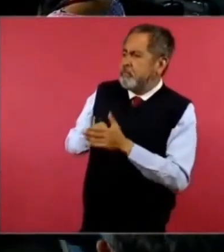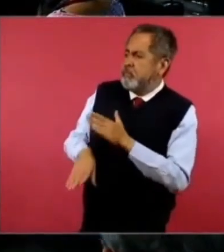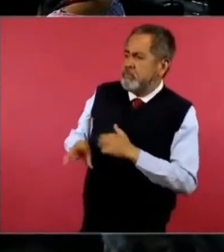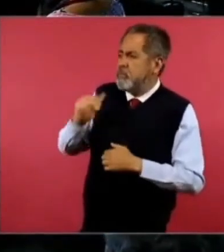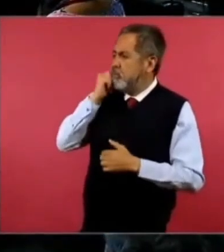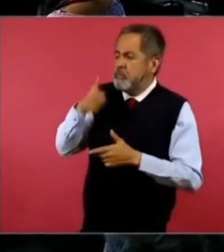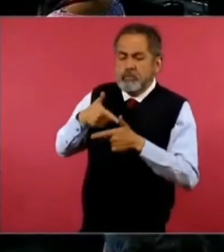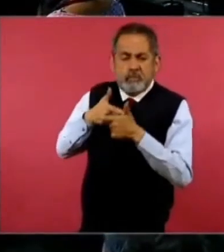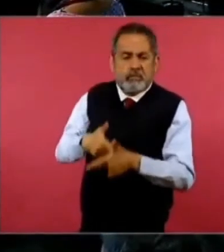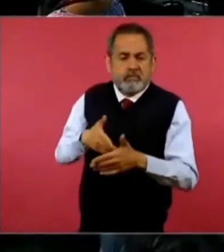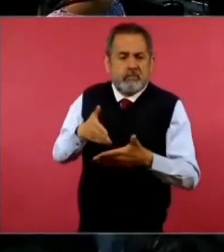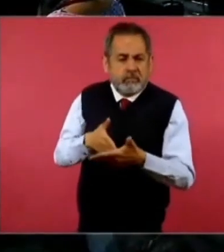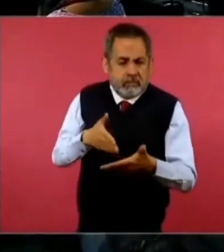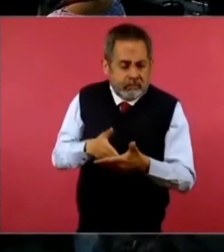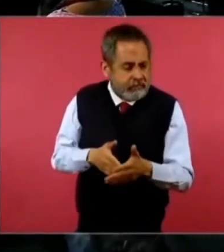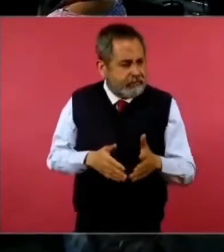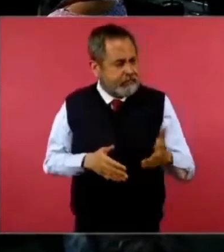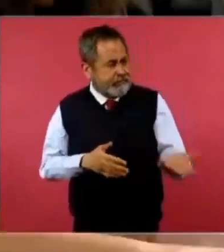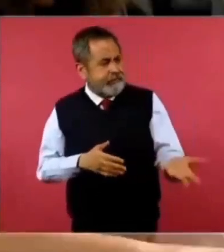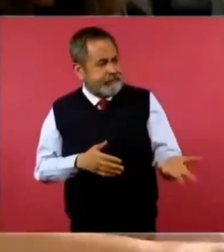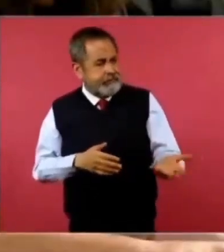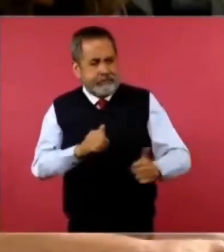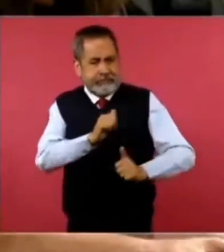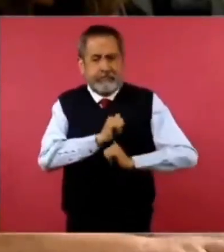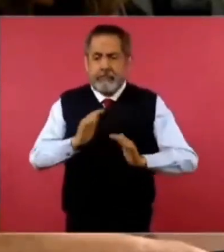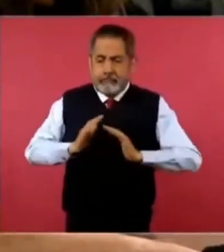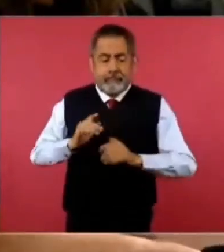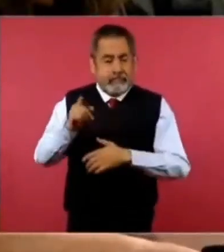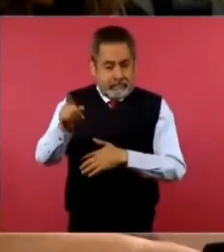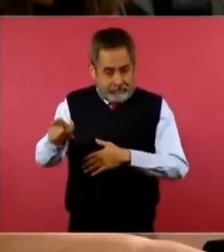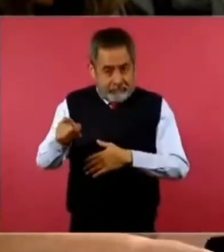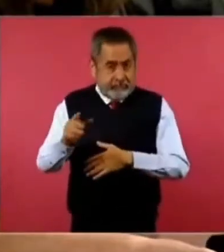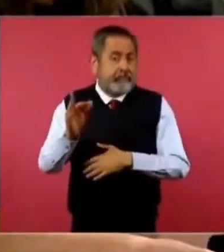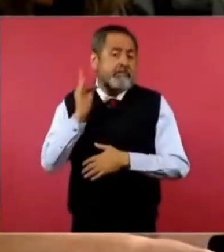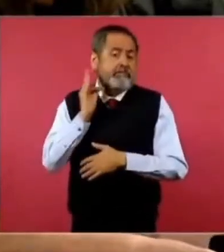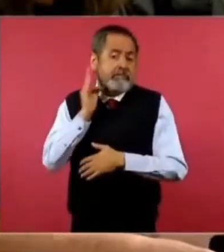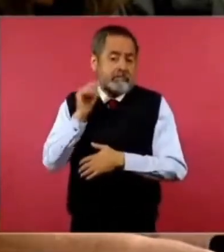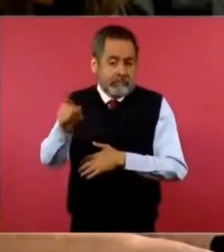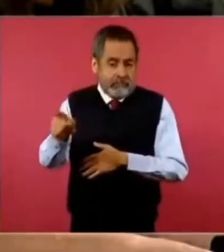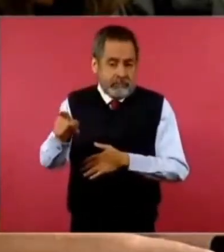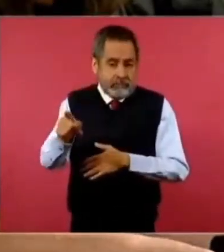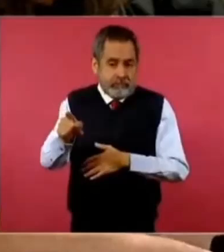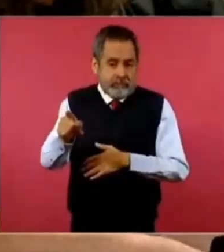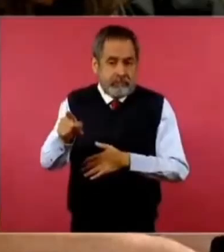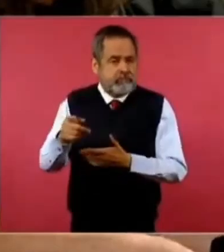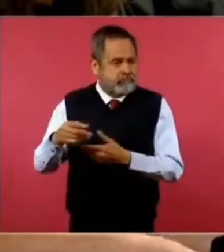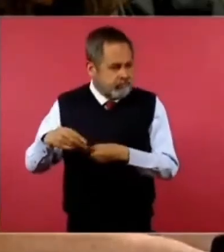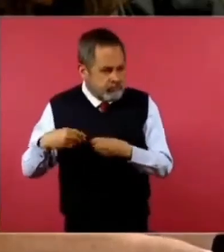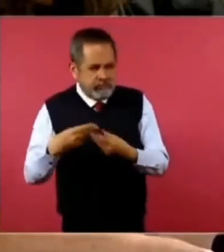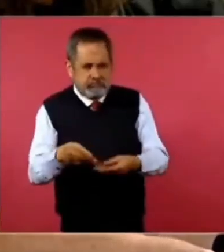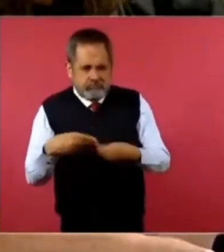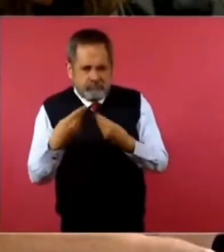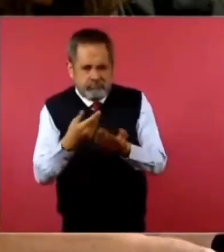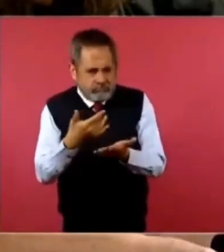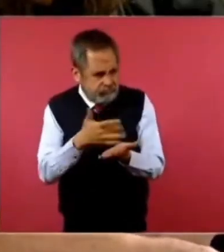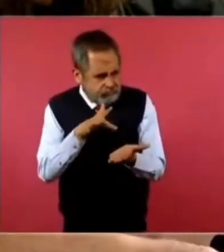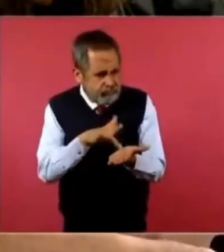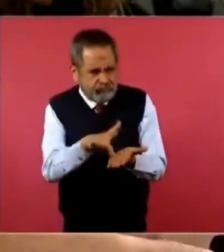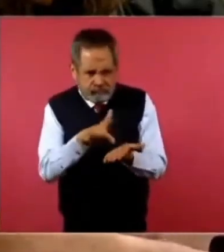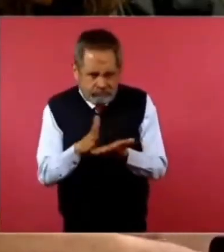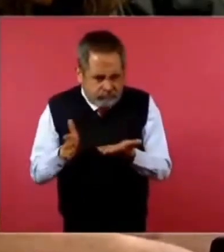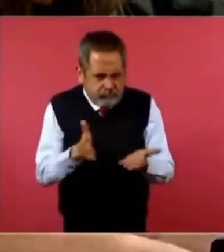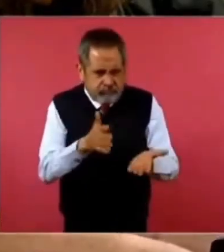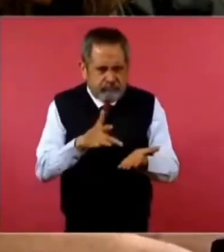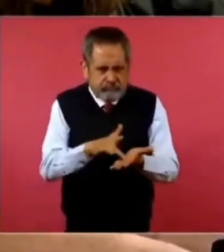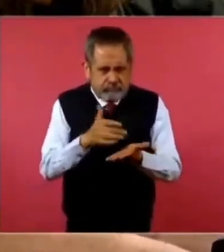investigación. Y el ejército y el fiscal son los que han facilitado todo.